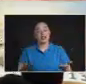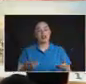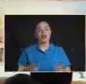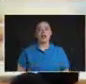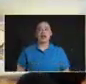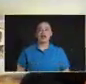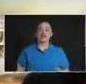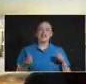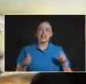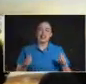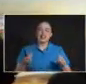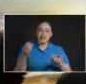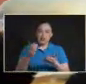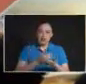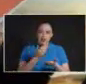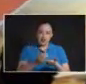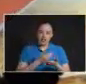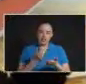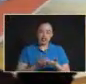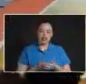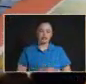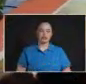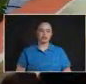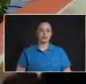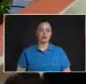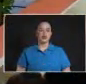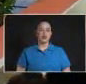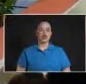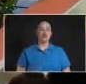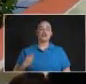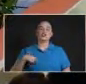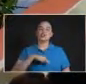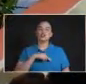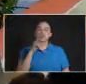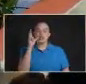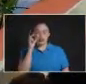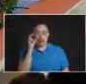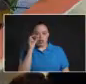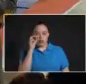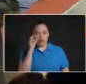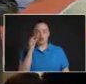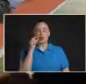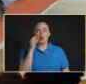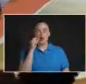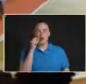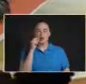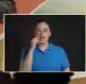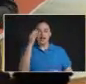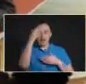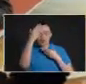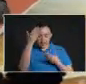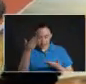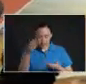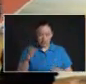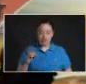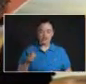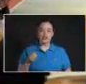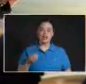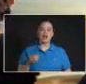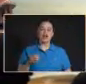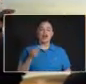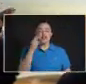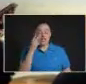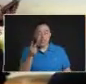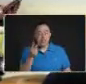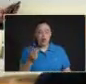esto? Aquí, hermano, estamos escuchando a un hombre agradecido que había descubierto el poder de